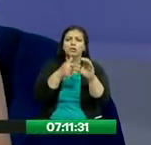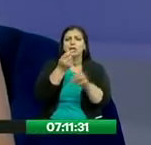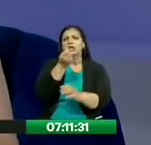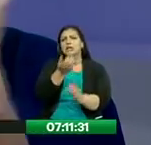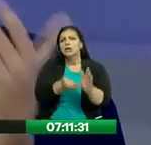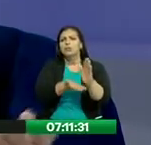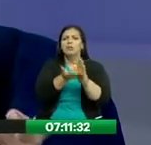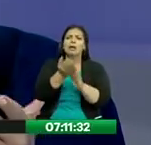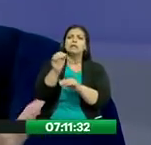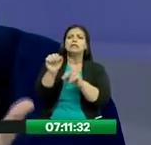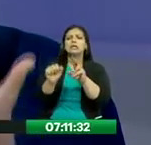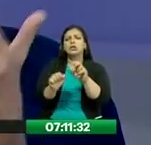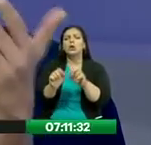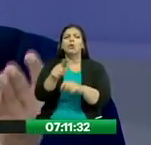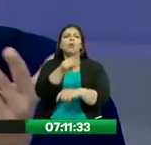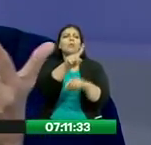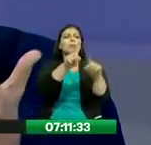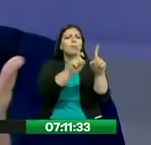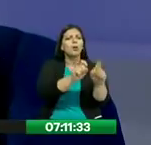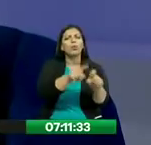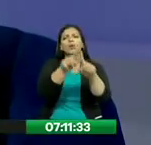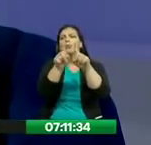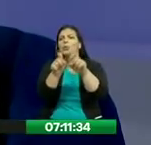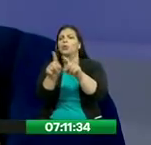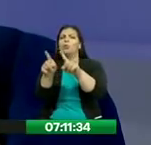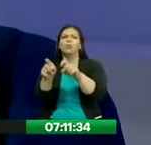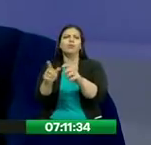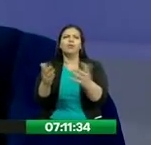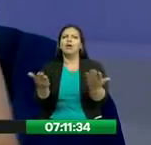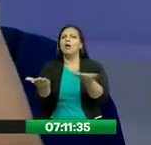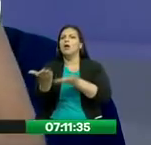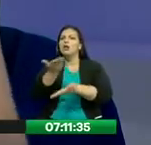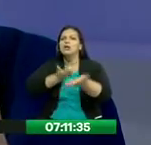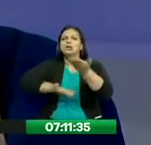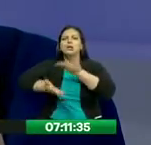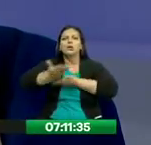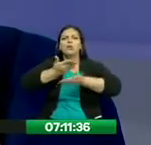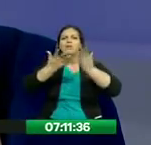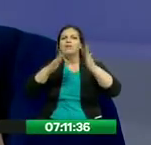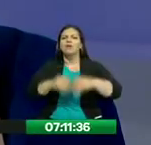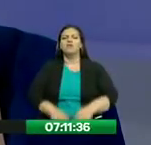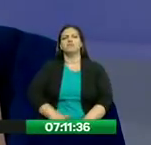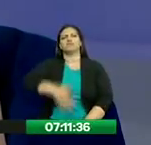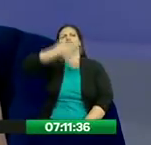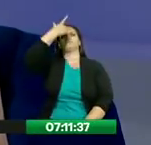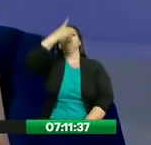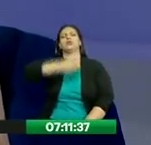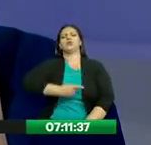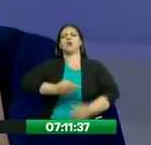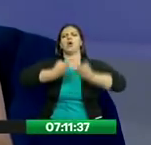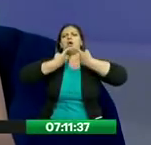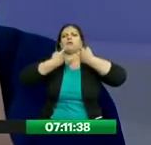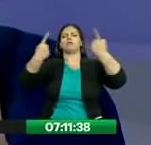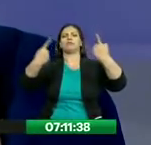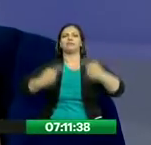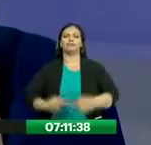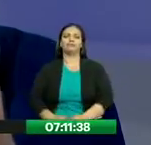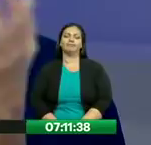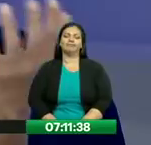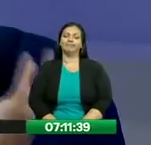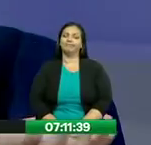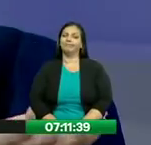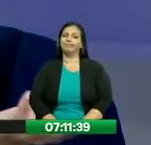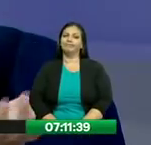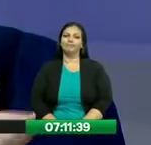se sintió como un plumazo, se sintió como un decreto y se sintió incluso como una imposición. Para un presidente que en la actualidad no sabemos con